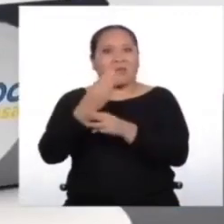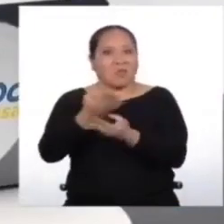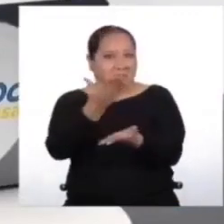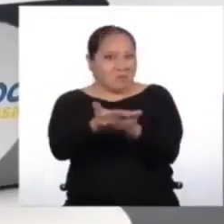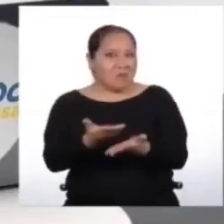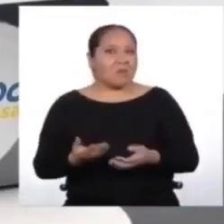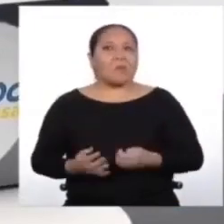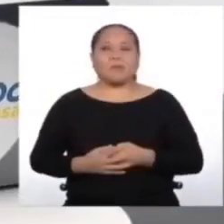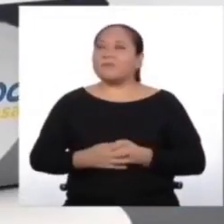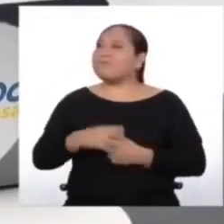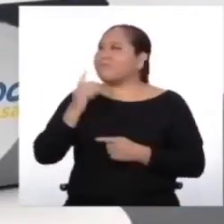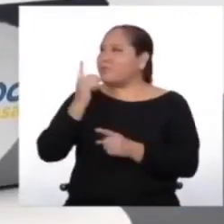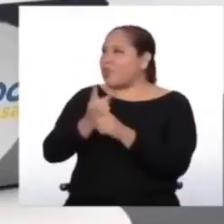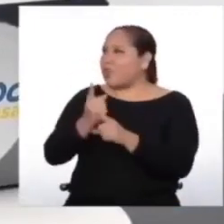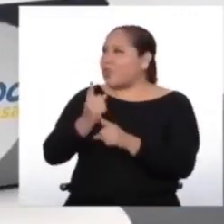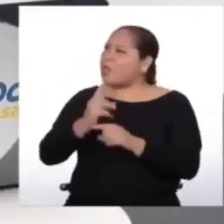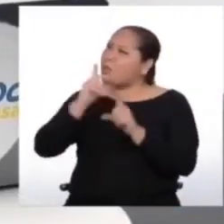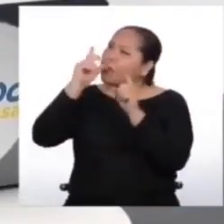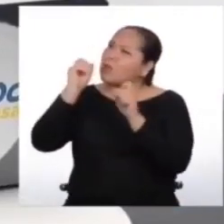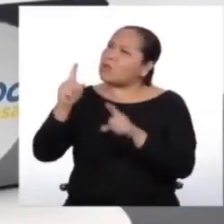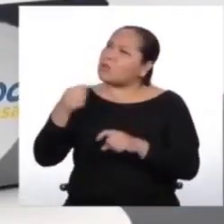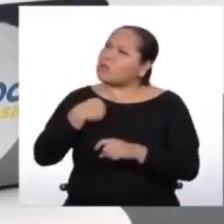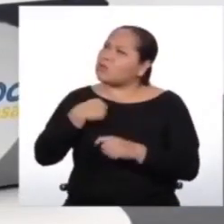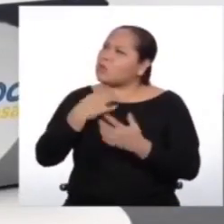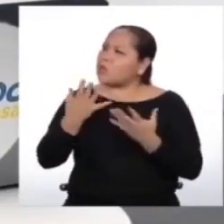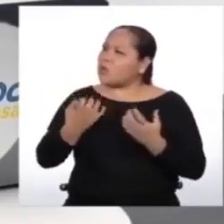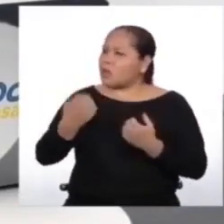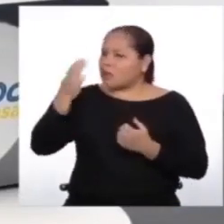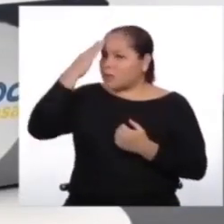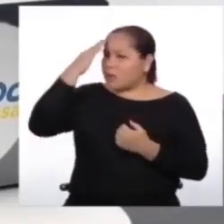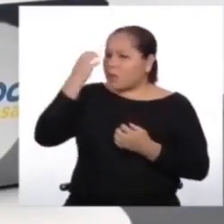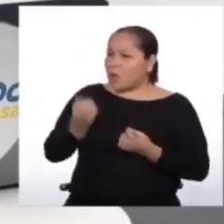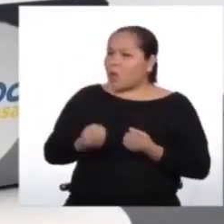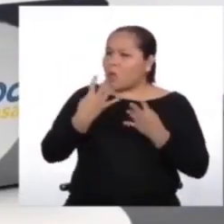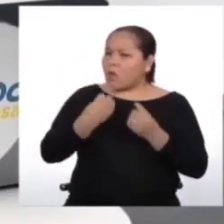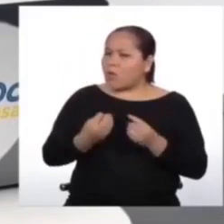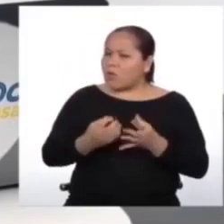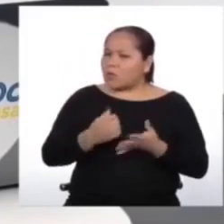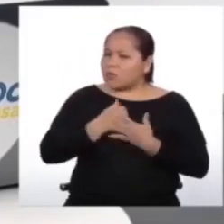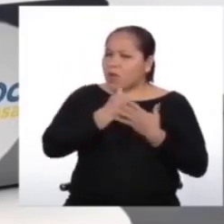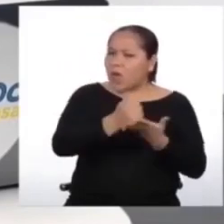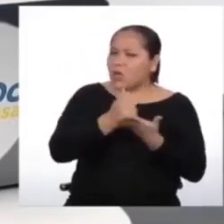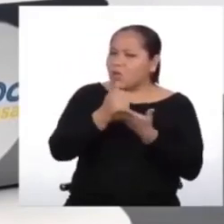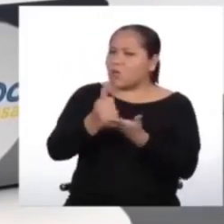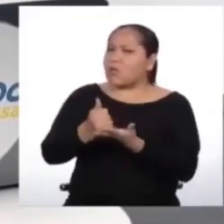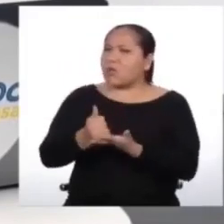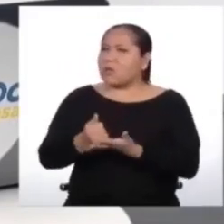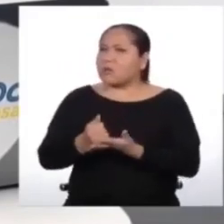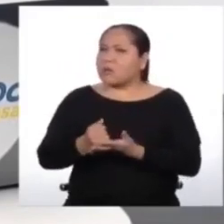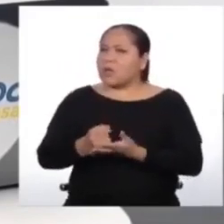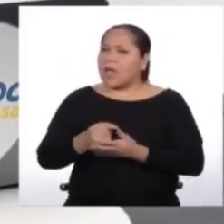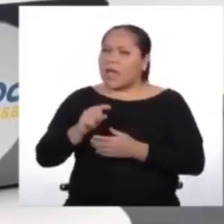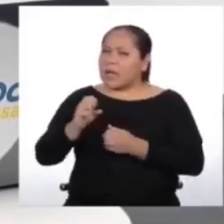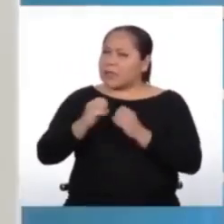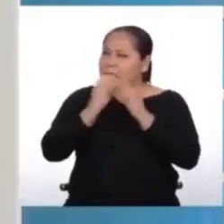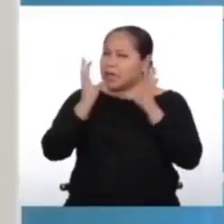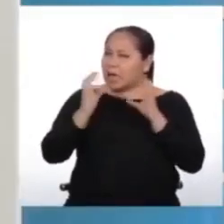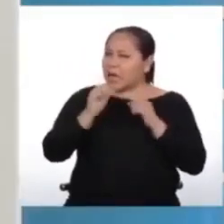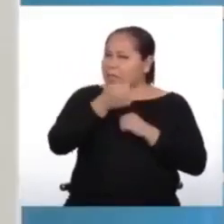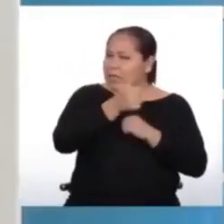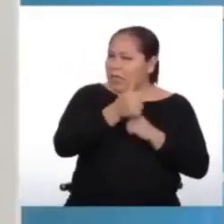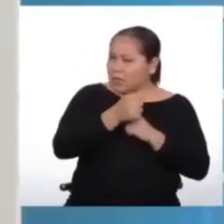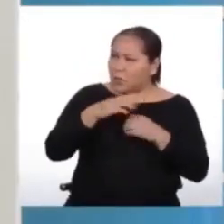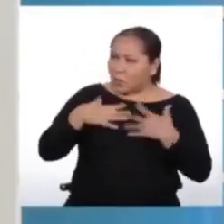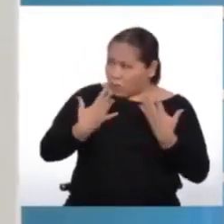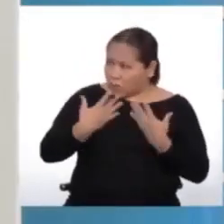Exacto. Una pregunta, profe, y si más bien yo quisiera saber cuántos favores se podrían realizar específicamente el día 10, ¿se podría? Claro